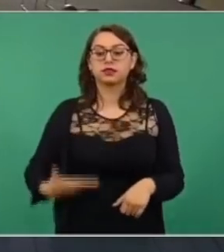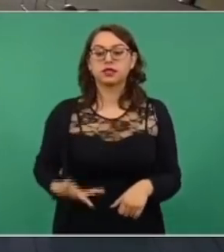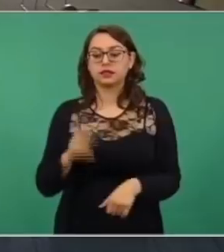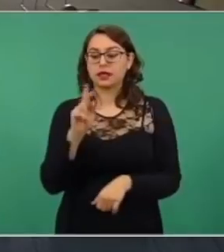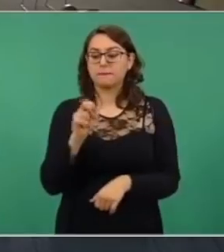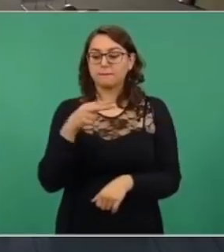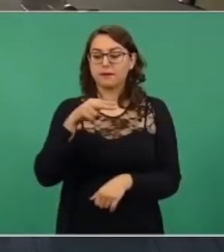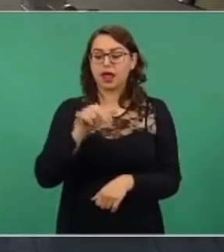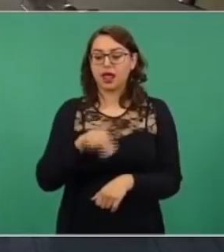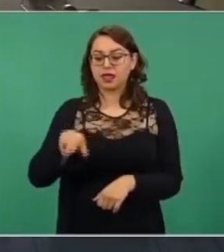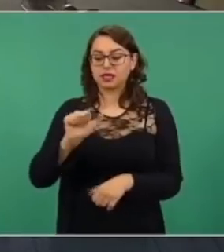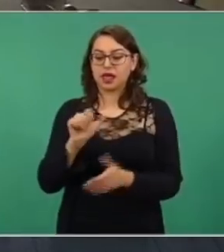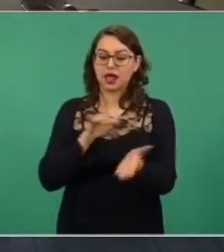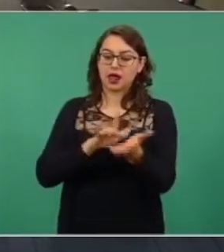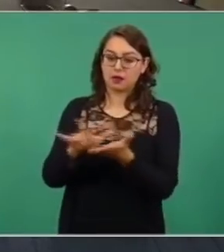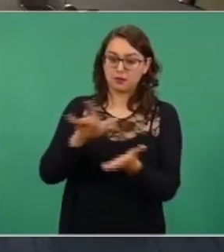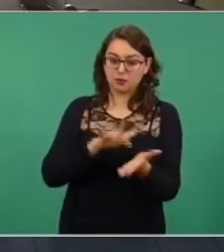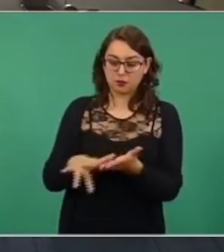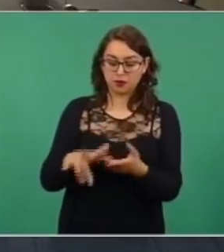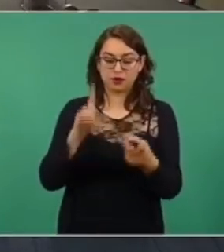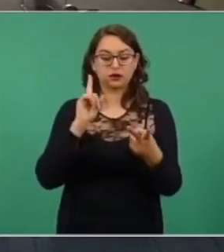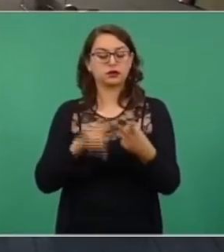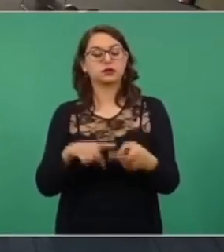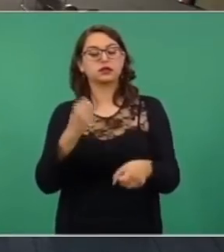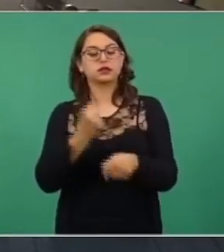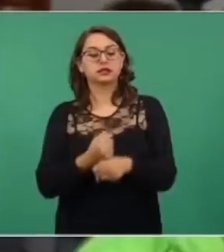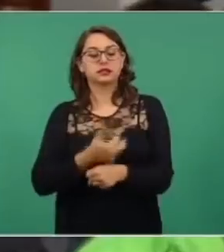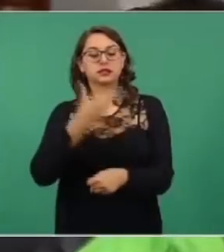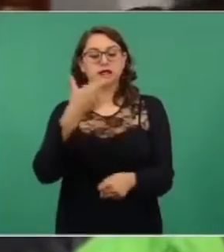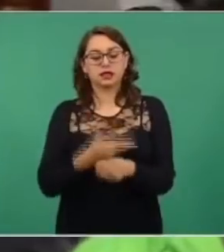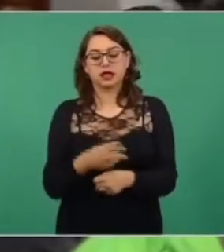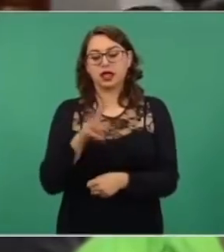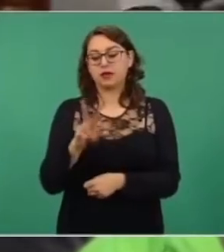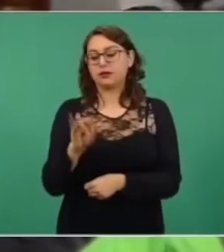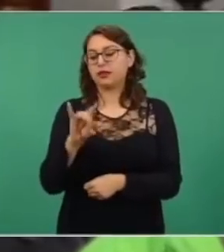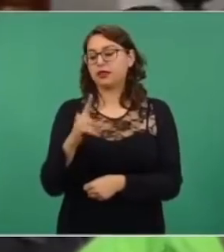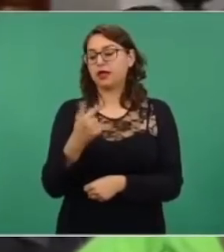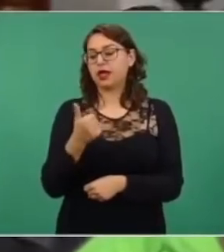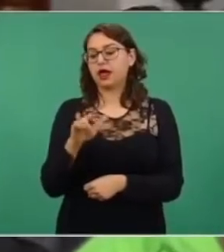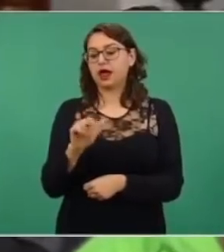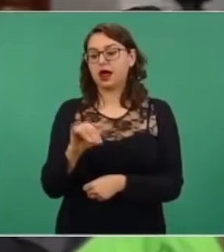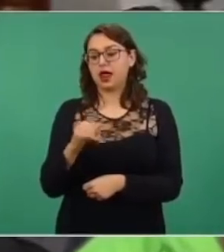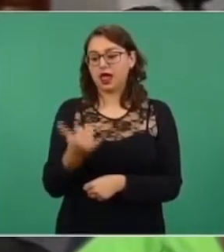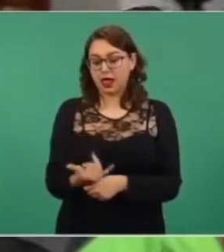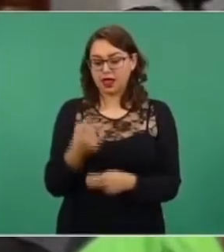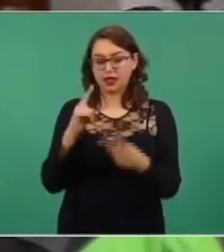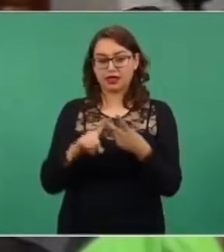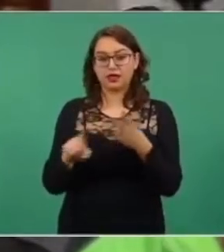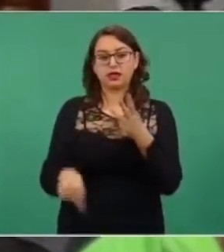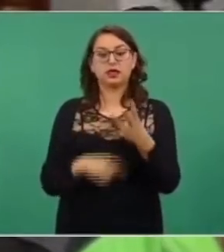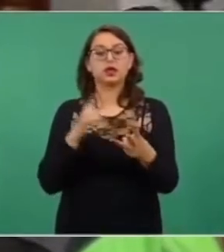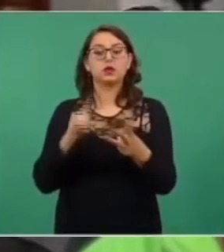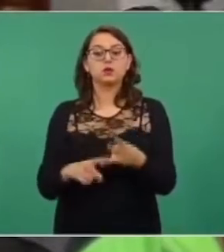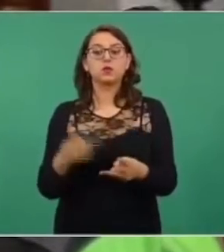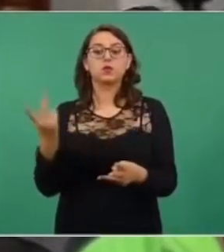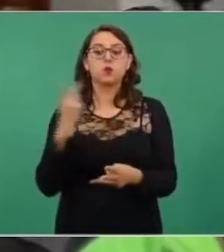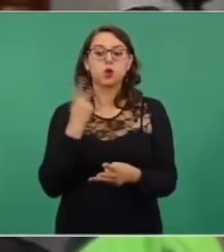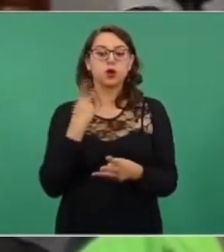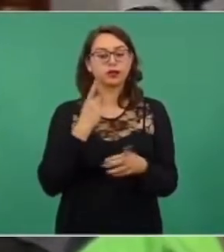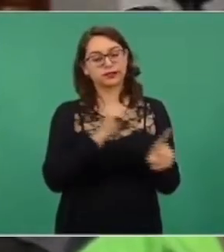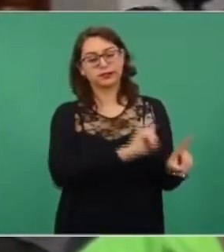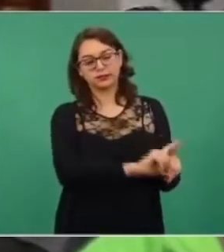salida, del secretario de Hacienda Luis Videgaray Caso y de la fuerza política